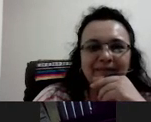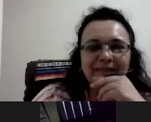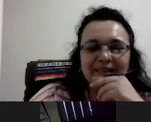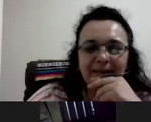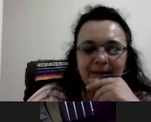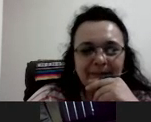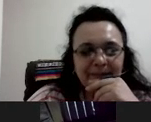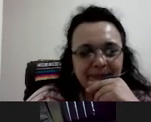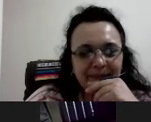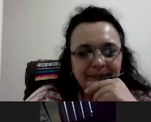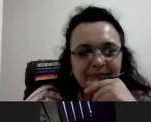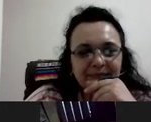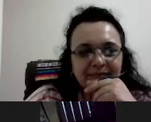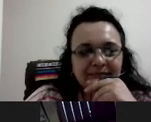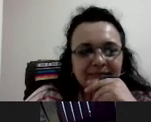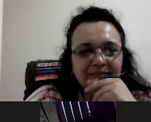Teacher. Dígame.